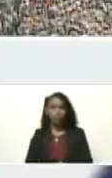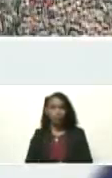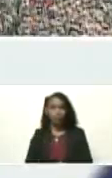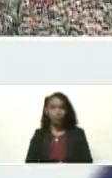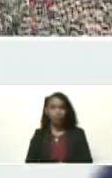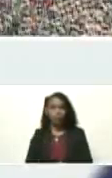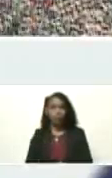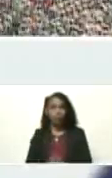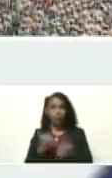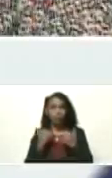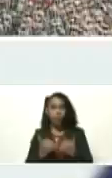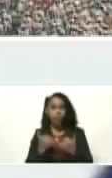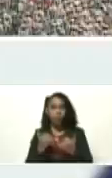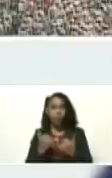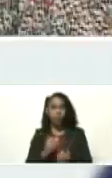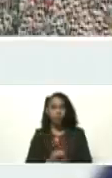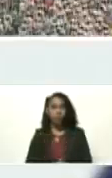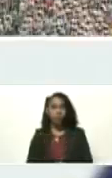Ahora,